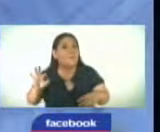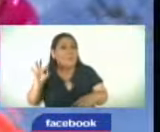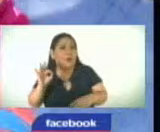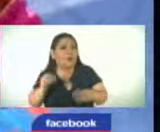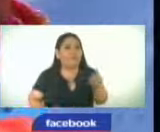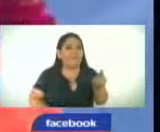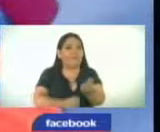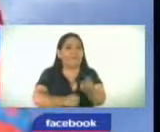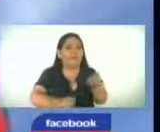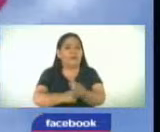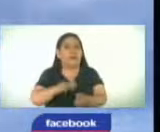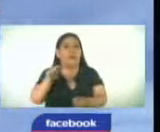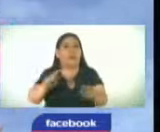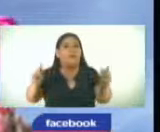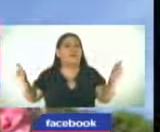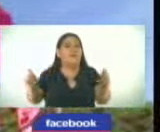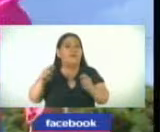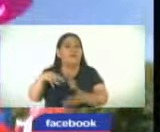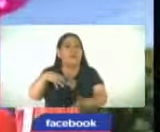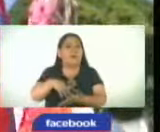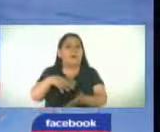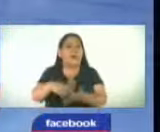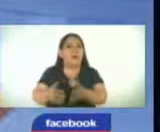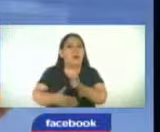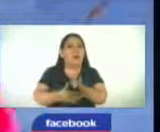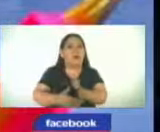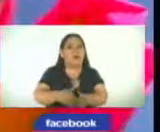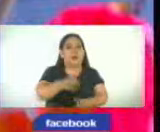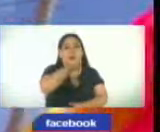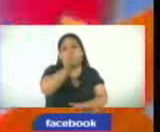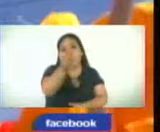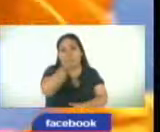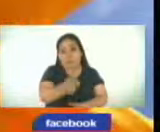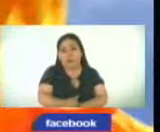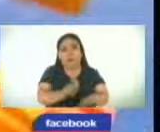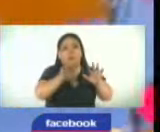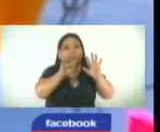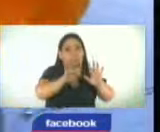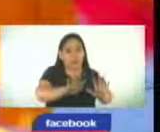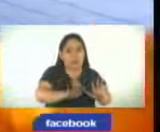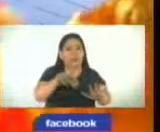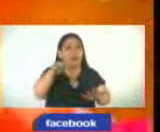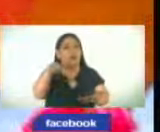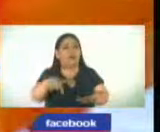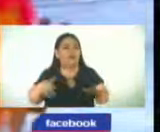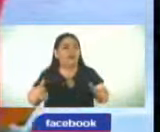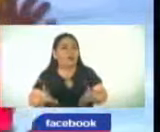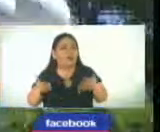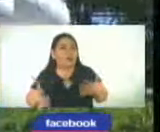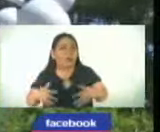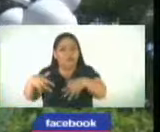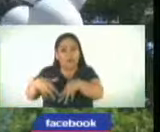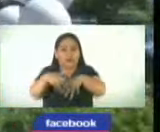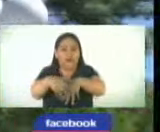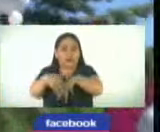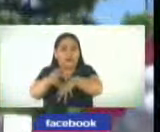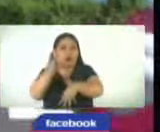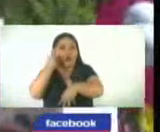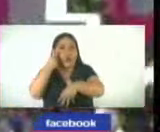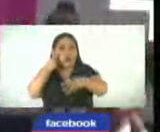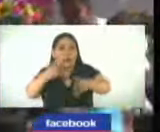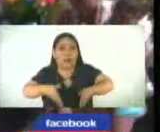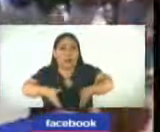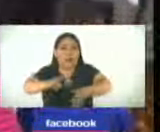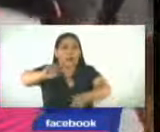Las fiestas dan inicio el 10 de agosto con el desfile de correo, que en esta ocasión recorrerá por la segunda